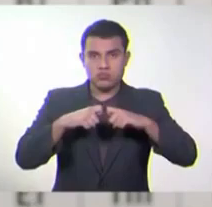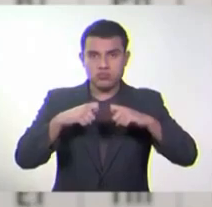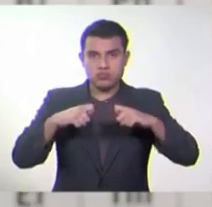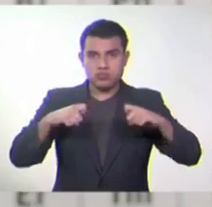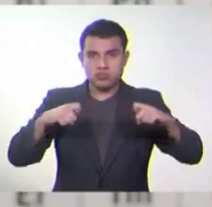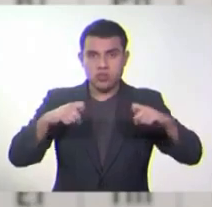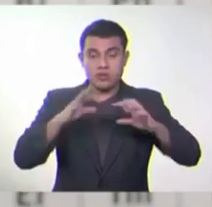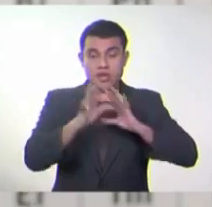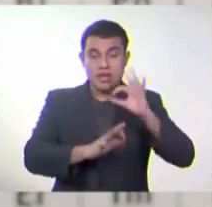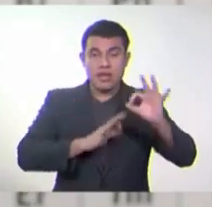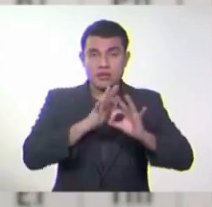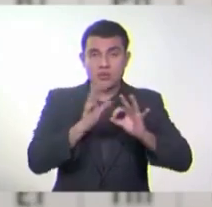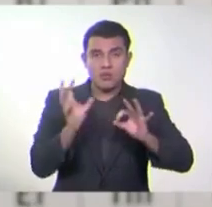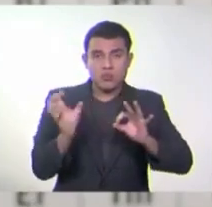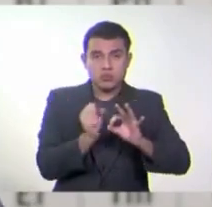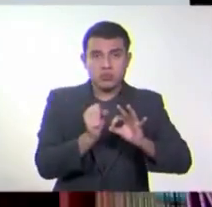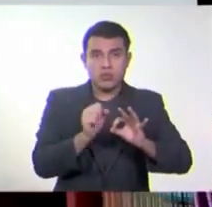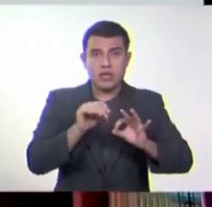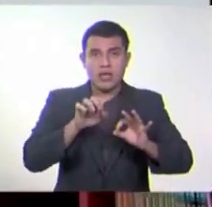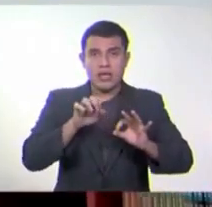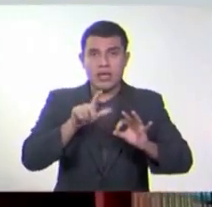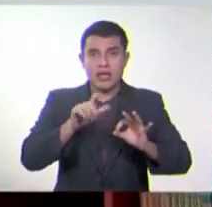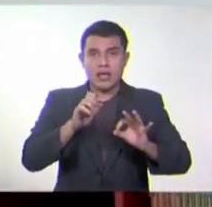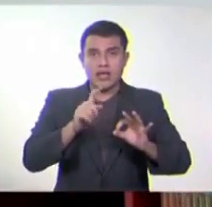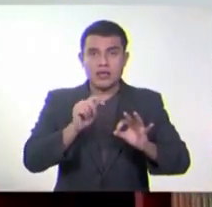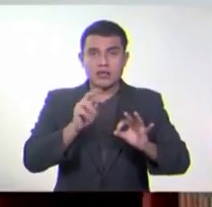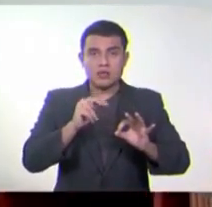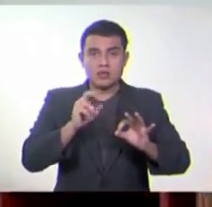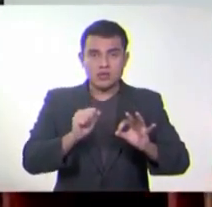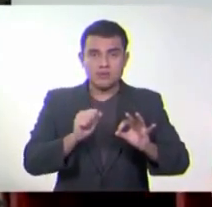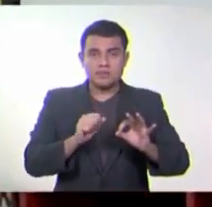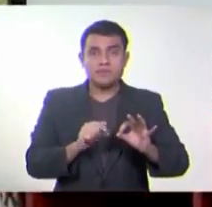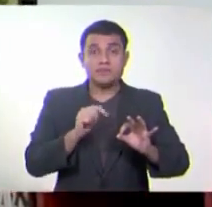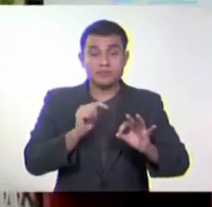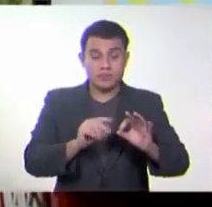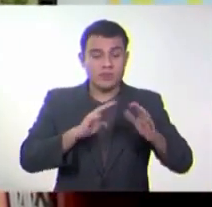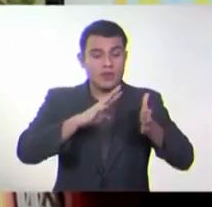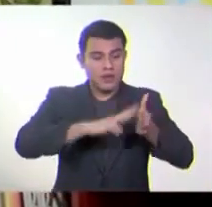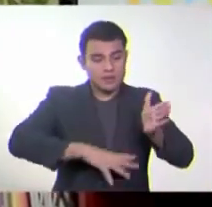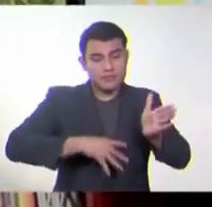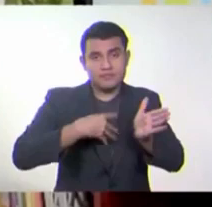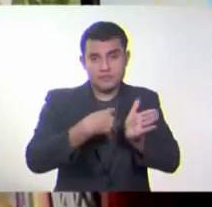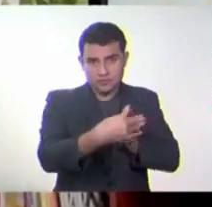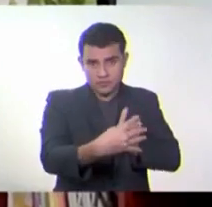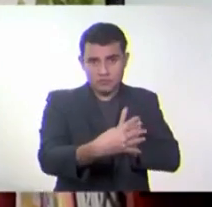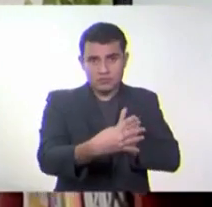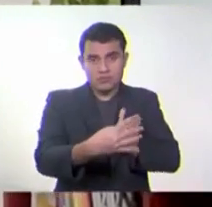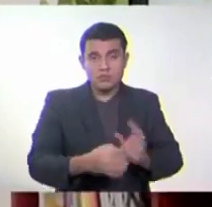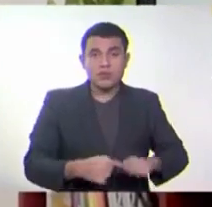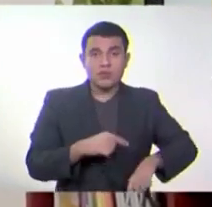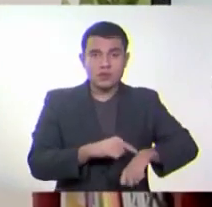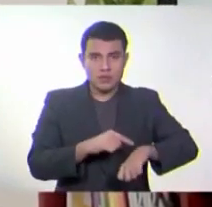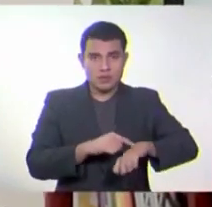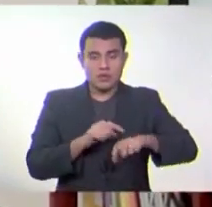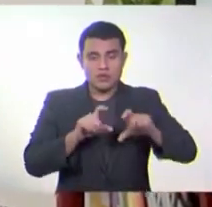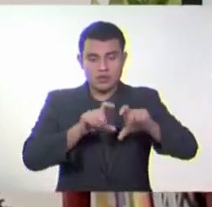un electrón. En la tabla periódica aumenta en un periodo de izquierda a derecha,